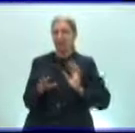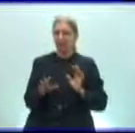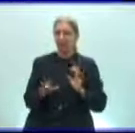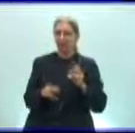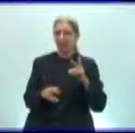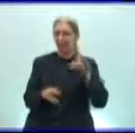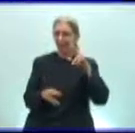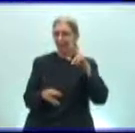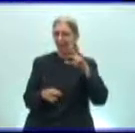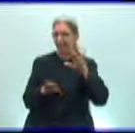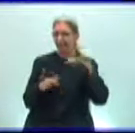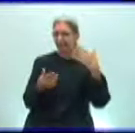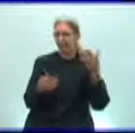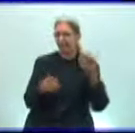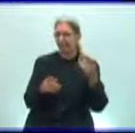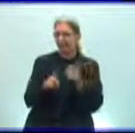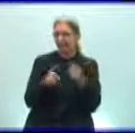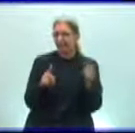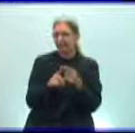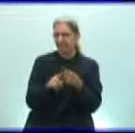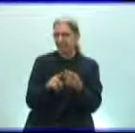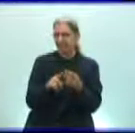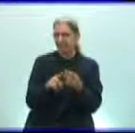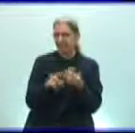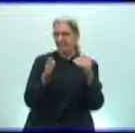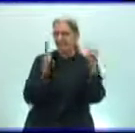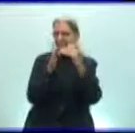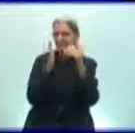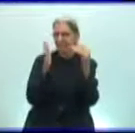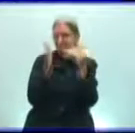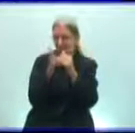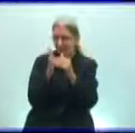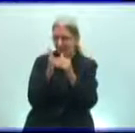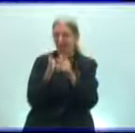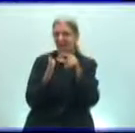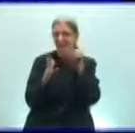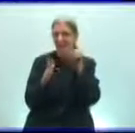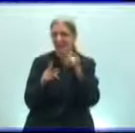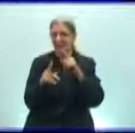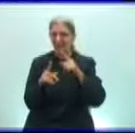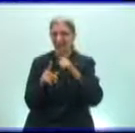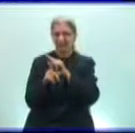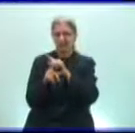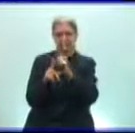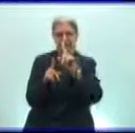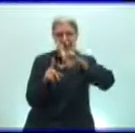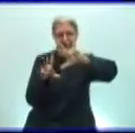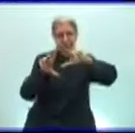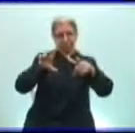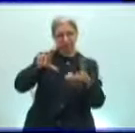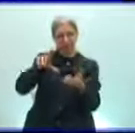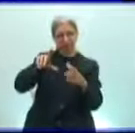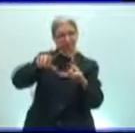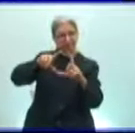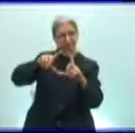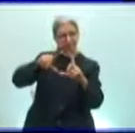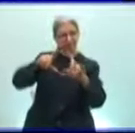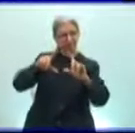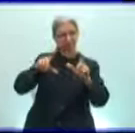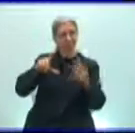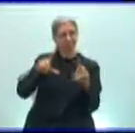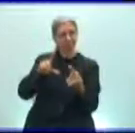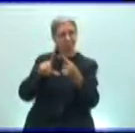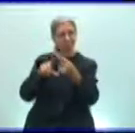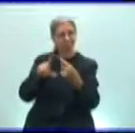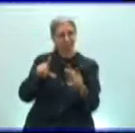medida en millas del radio de la Tierra y H la altura del edificio desde donde se hace la observación dado en millas. ¿Se dan cuenta? Ya